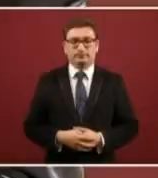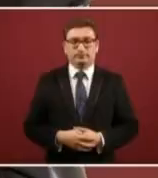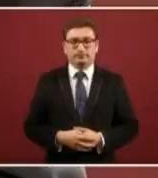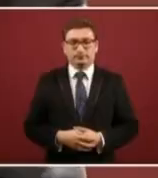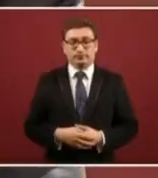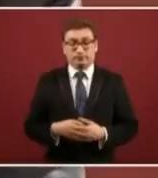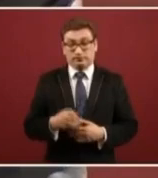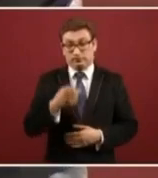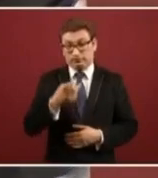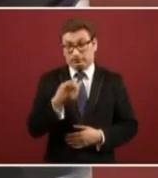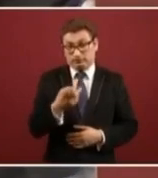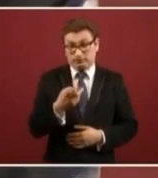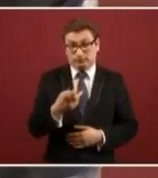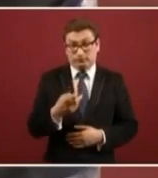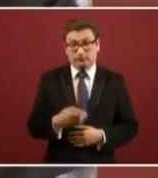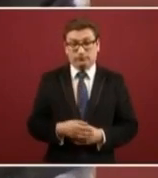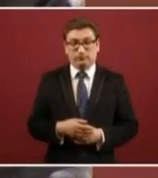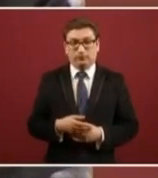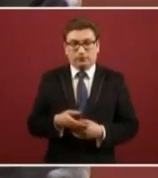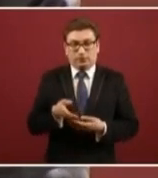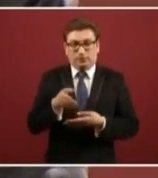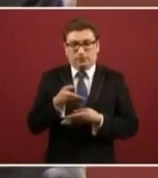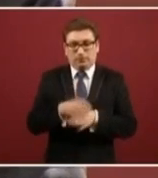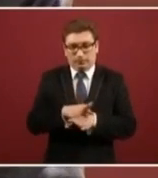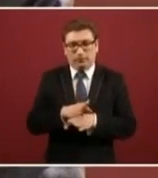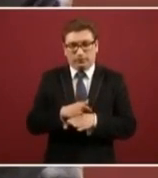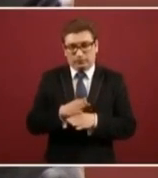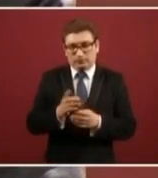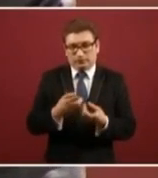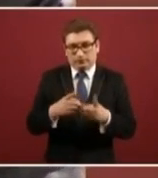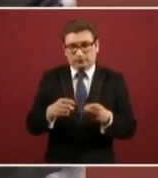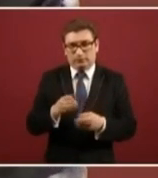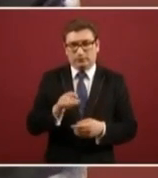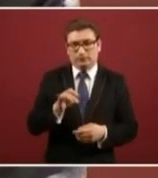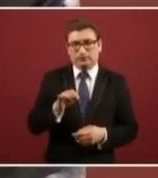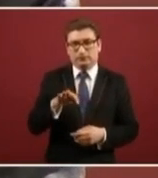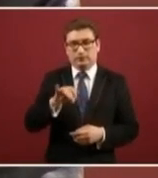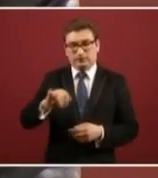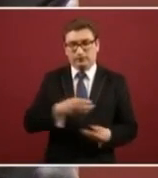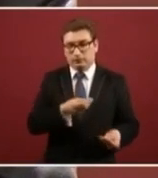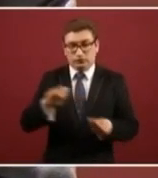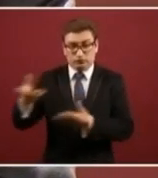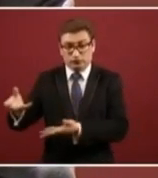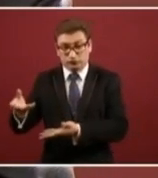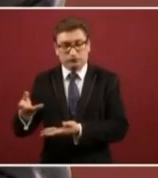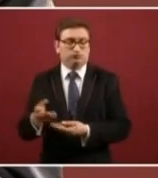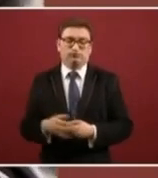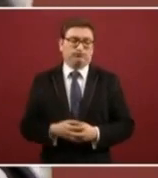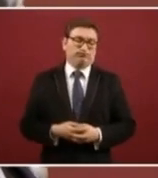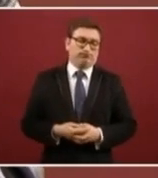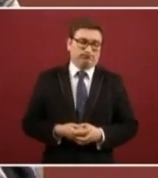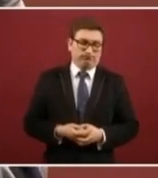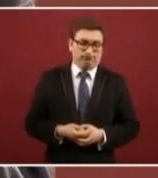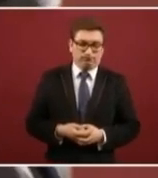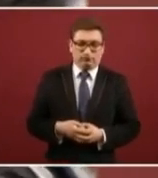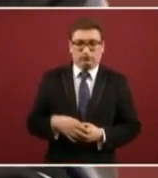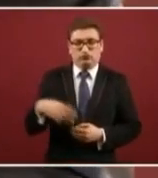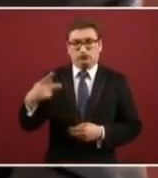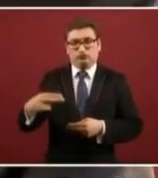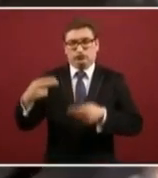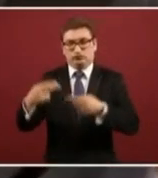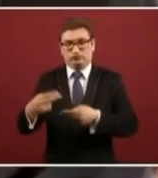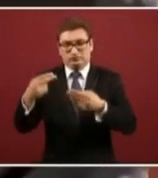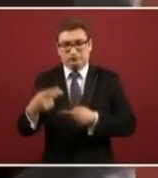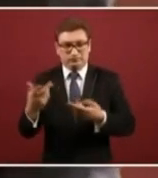sí, pero fue financiado por la banca de desarrollo, o sea, fue un negocio de